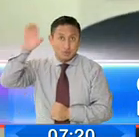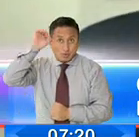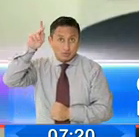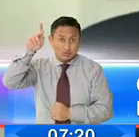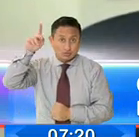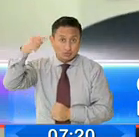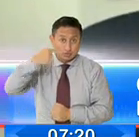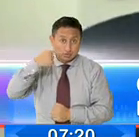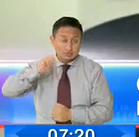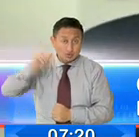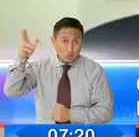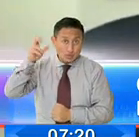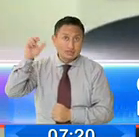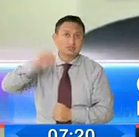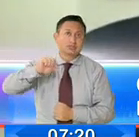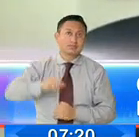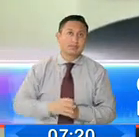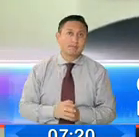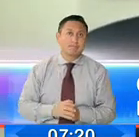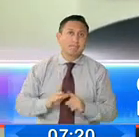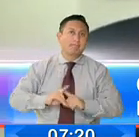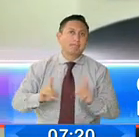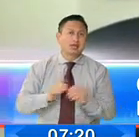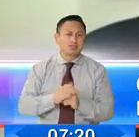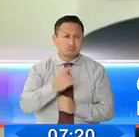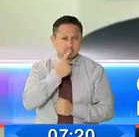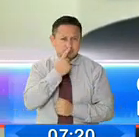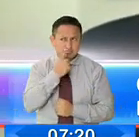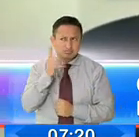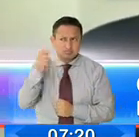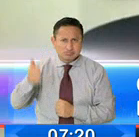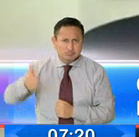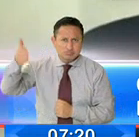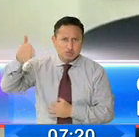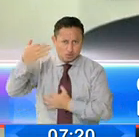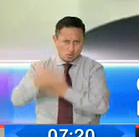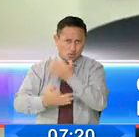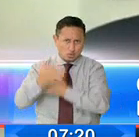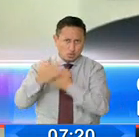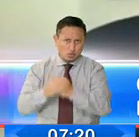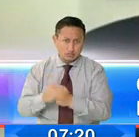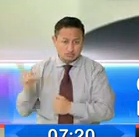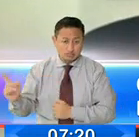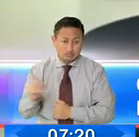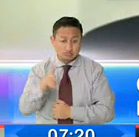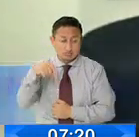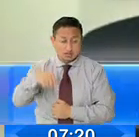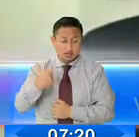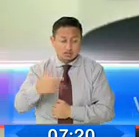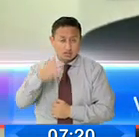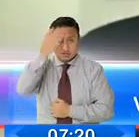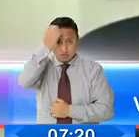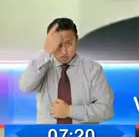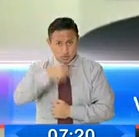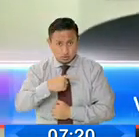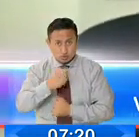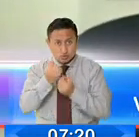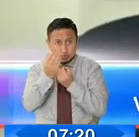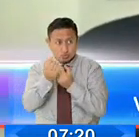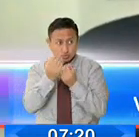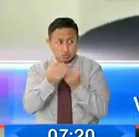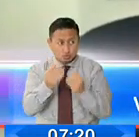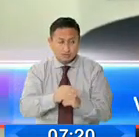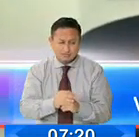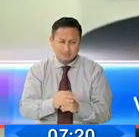sus declaraciones, que llaman la atención que un juez esté ya dando sus sentencias